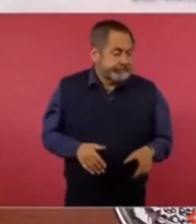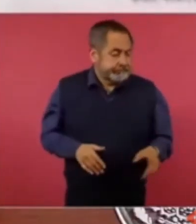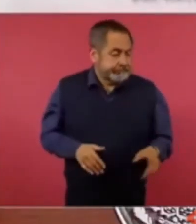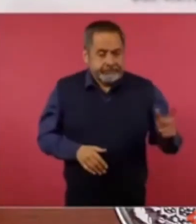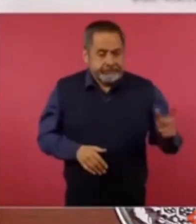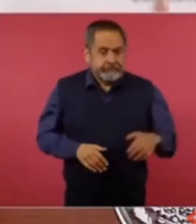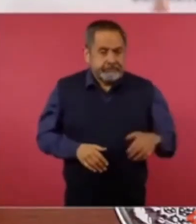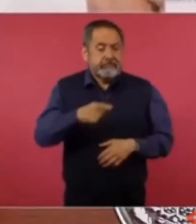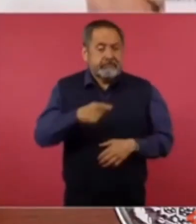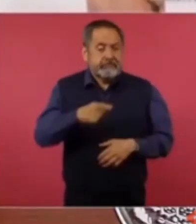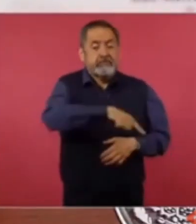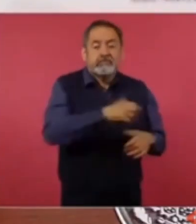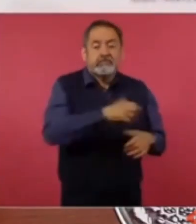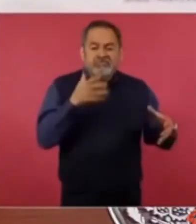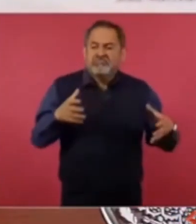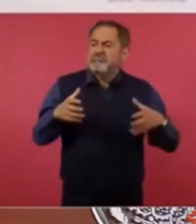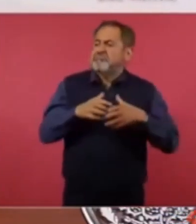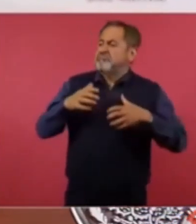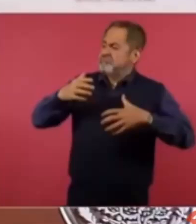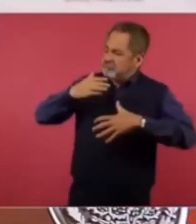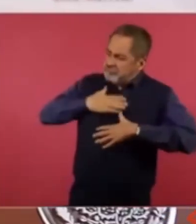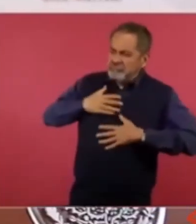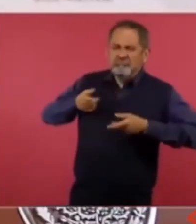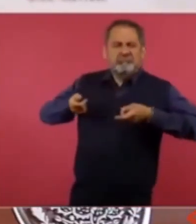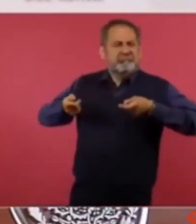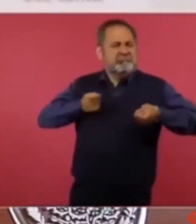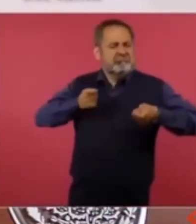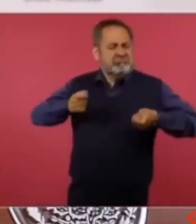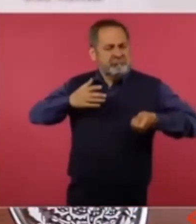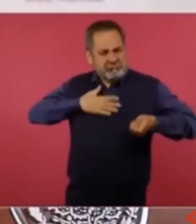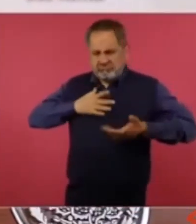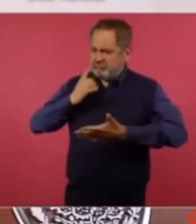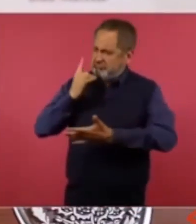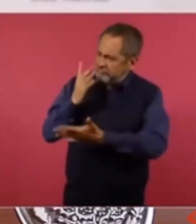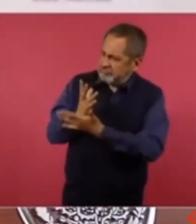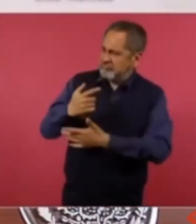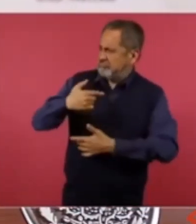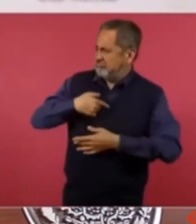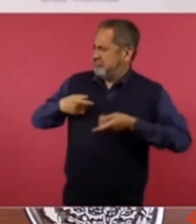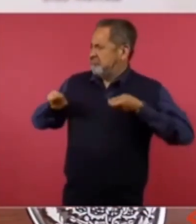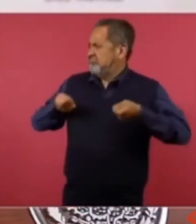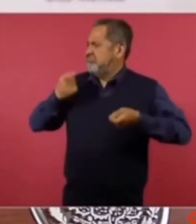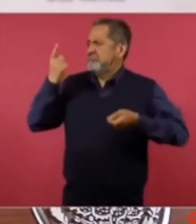quieren tener ellos el privilegio de mandar.